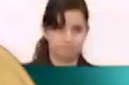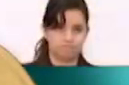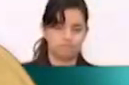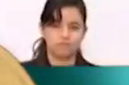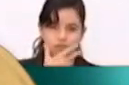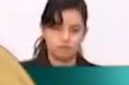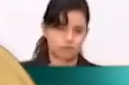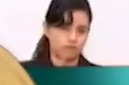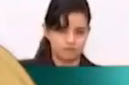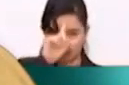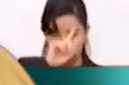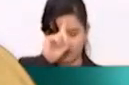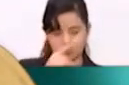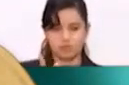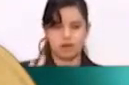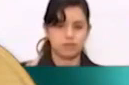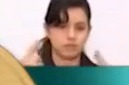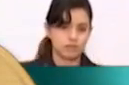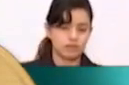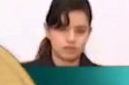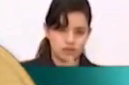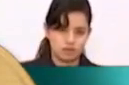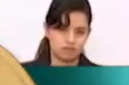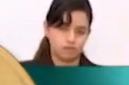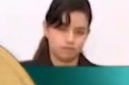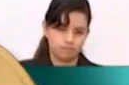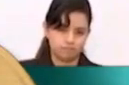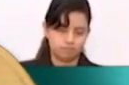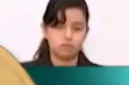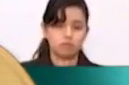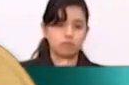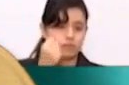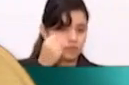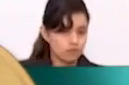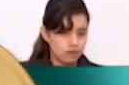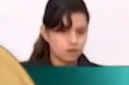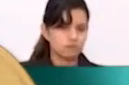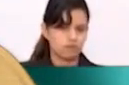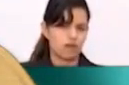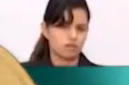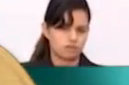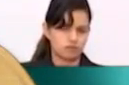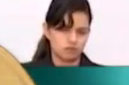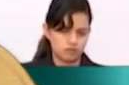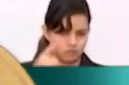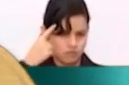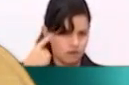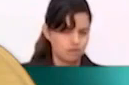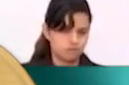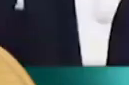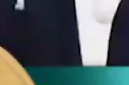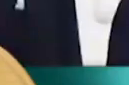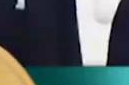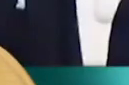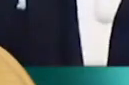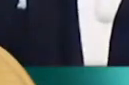2024. Mientras tanto, los consejeros del INE hicieron un llamado a los sectores políticos para respetar las leyes electorales y no incurrir en